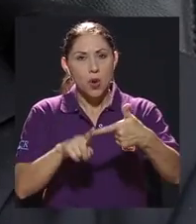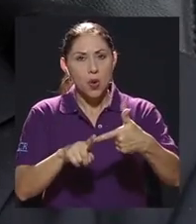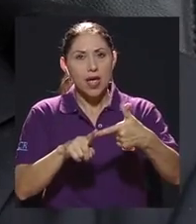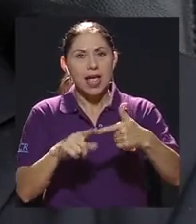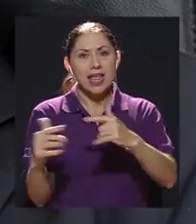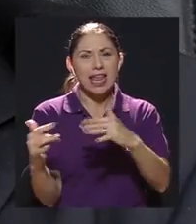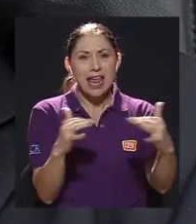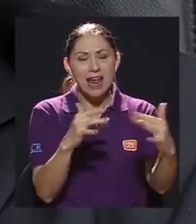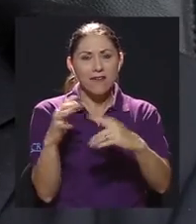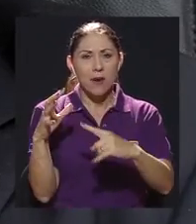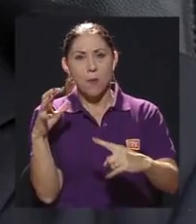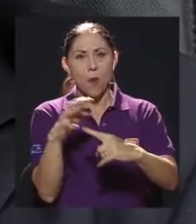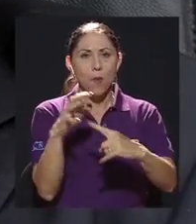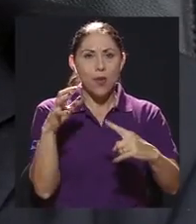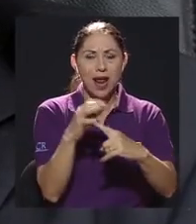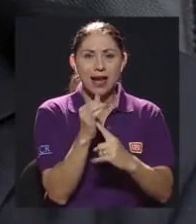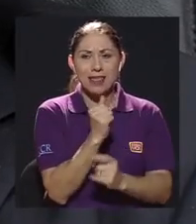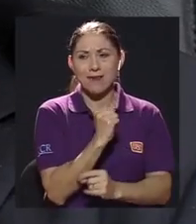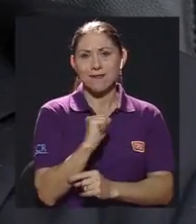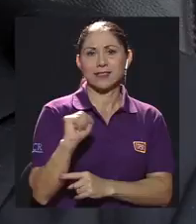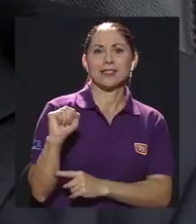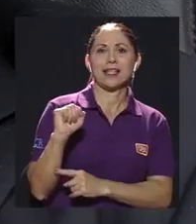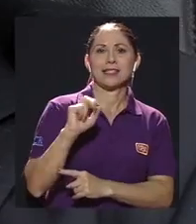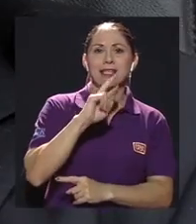popular y de resistencia en Vietnam,